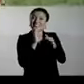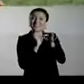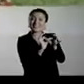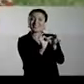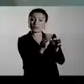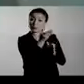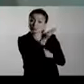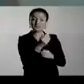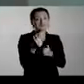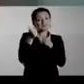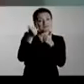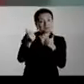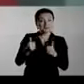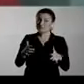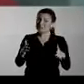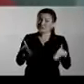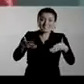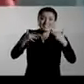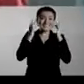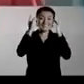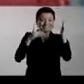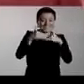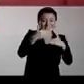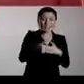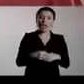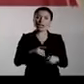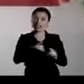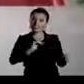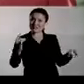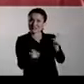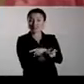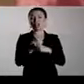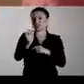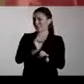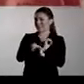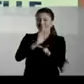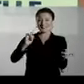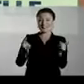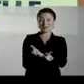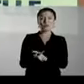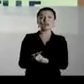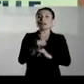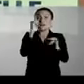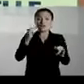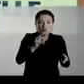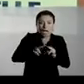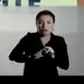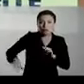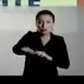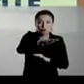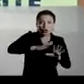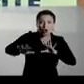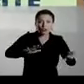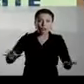bien, gracias. ¿Y usted? Bien, pues entusiasmada con lo que se viene. Va a cambiar la cosa, ¿eh? Claro que va a cambiar. El modo en que se hacen muchas